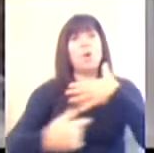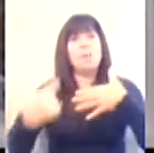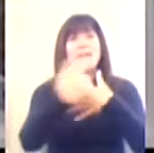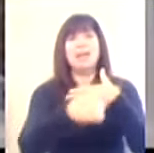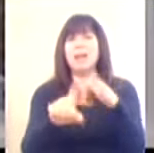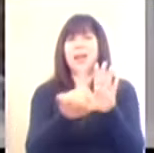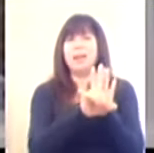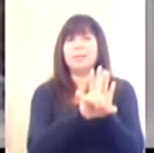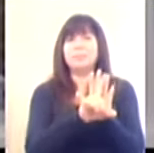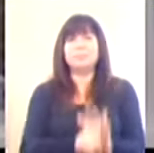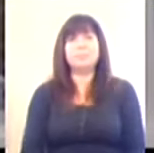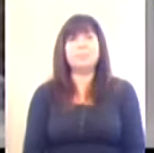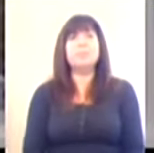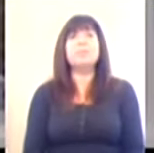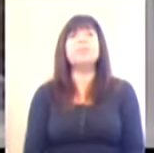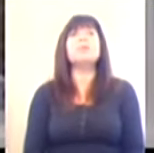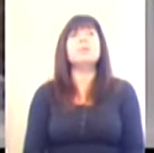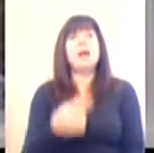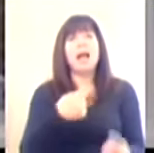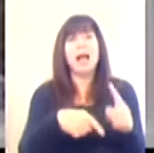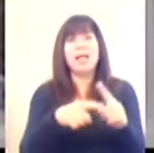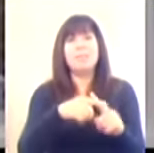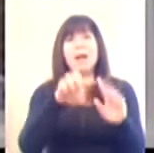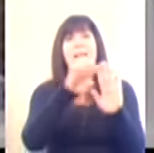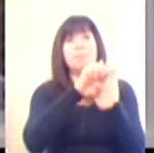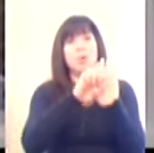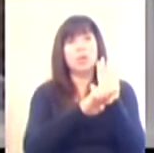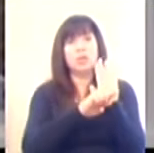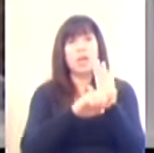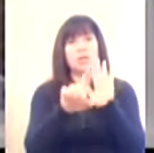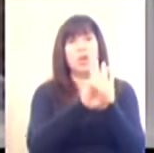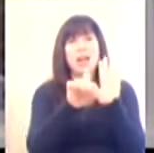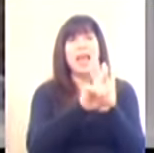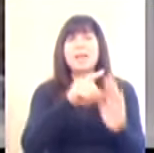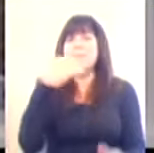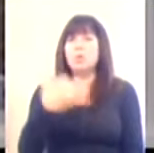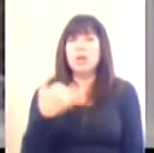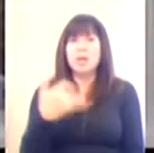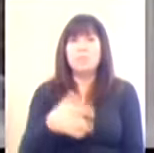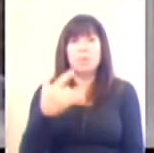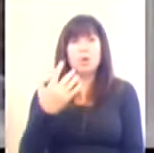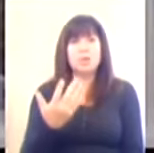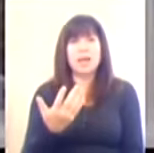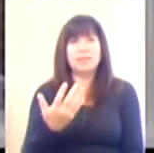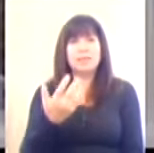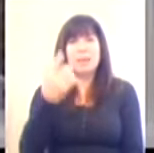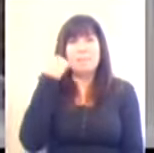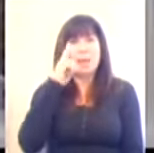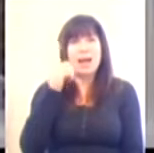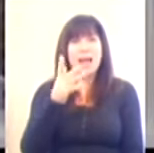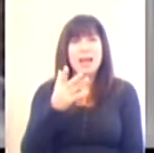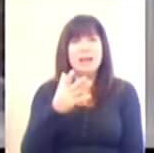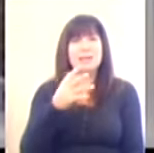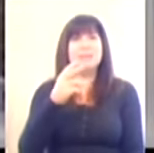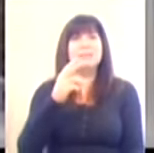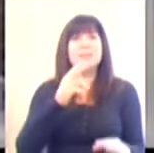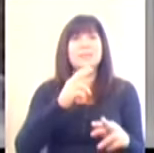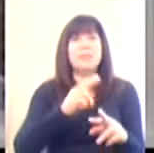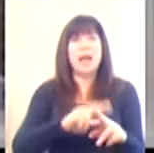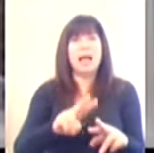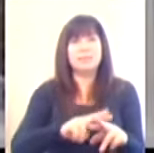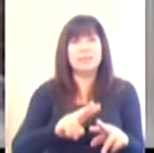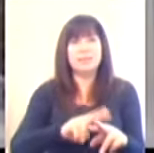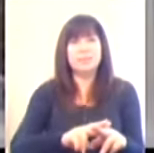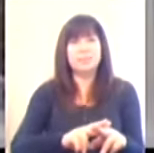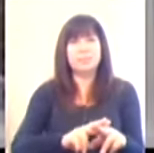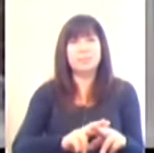Y el proyecto de ley de eficiencia energética, que es clave también para... La mamá está escuchando una clase y